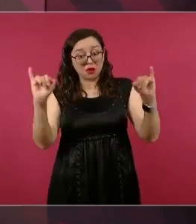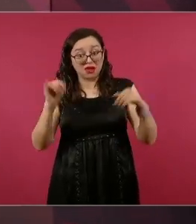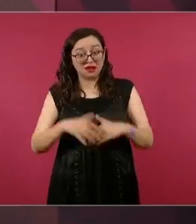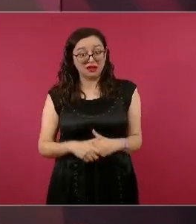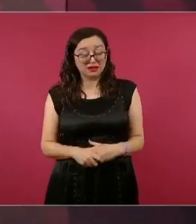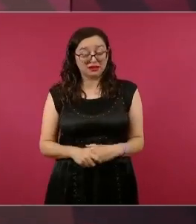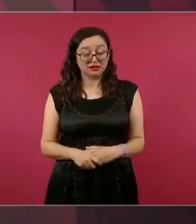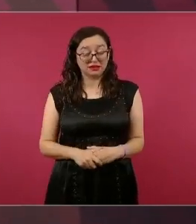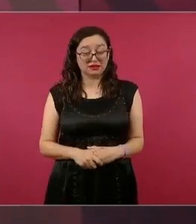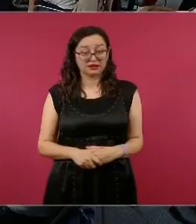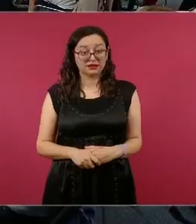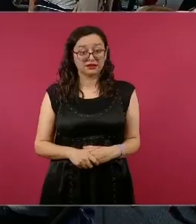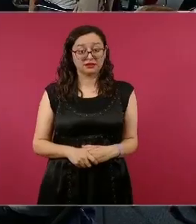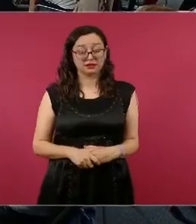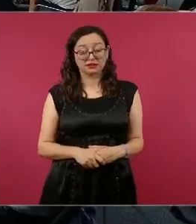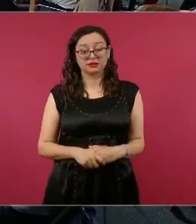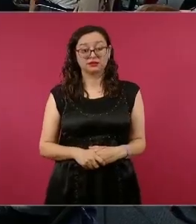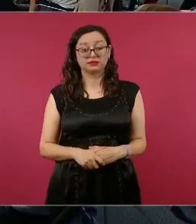horas